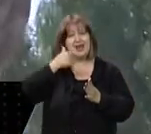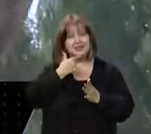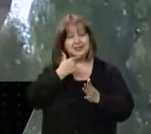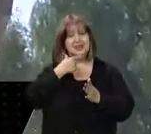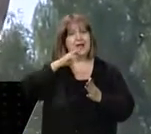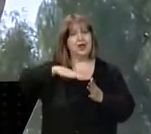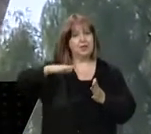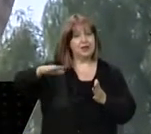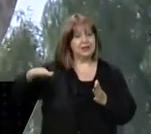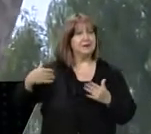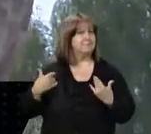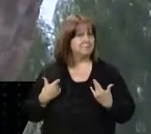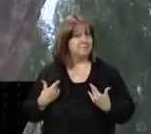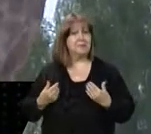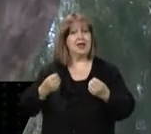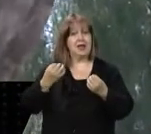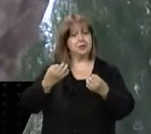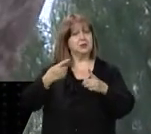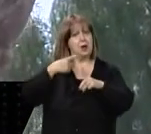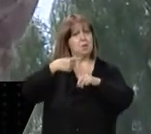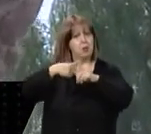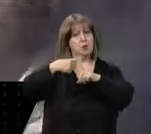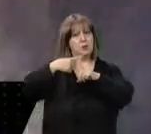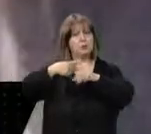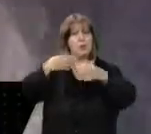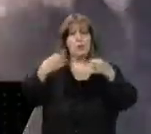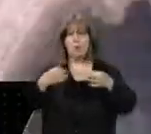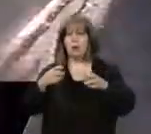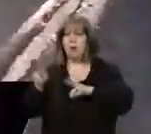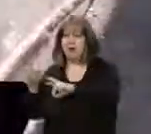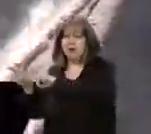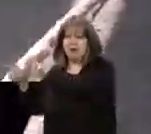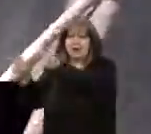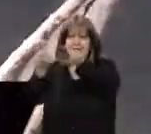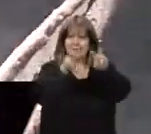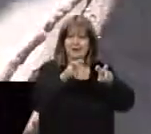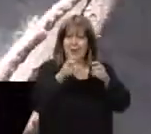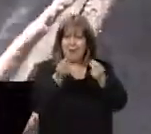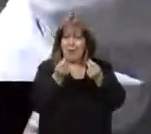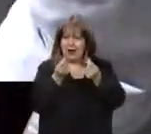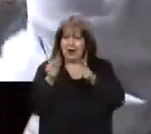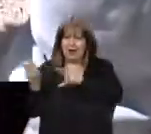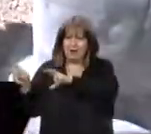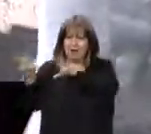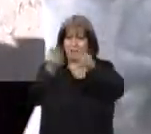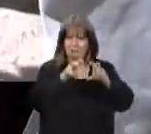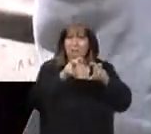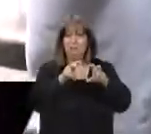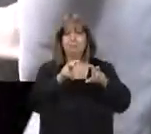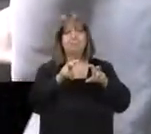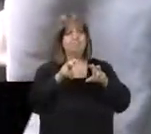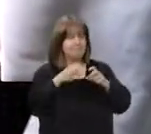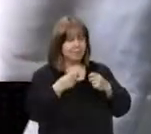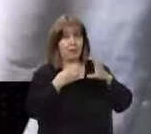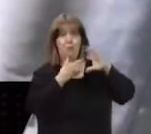bueno para que todos aquellos que aportaron, que se sumaron, porque realmente la recaudación fue impresionante y que pueden y que han